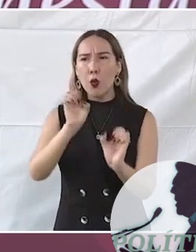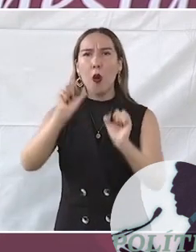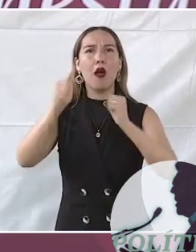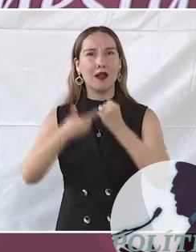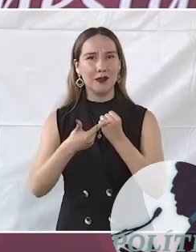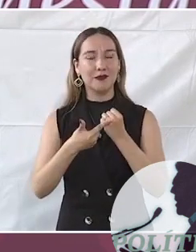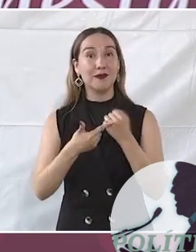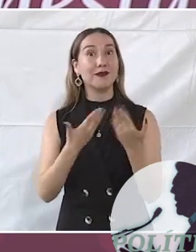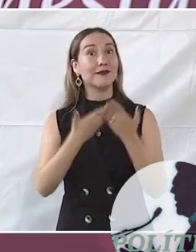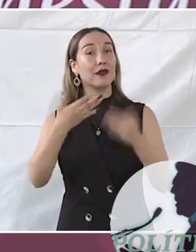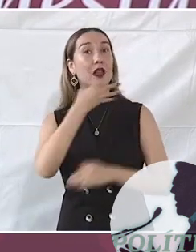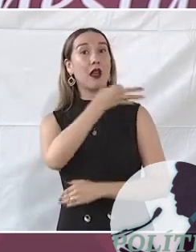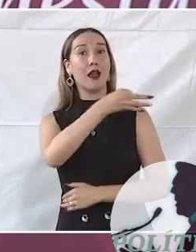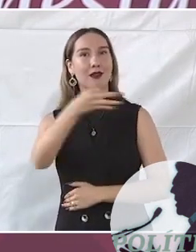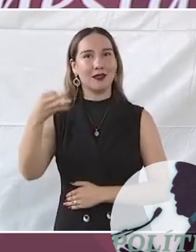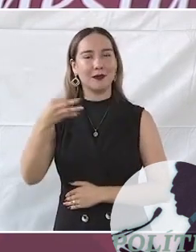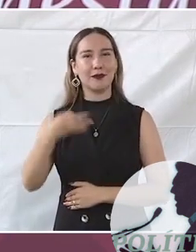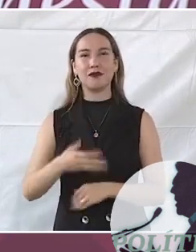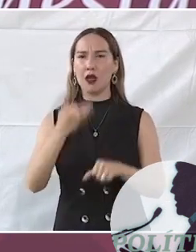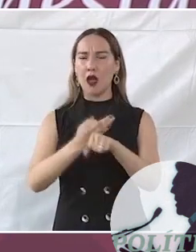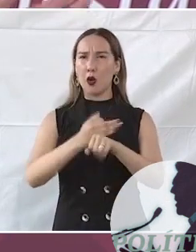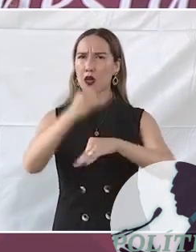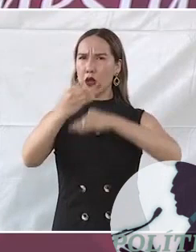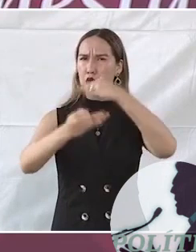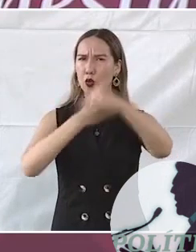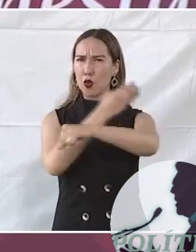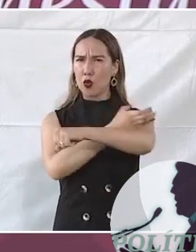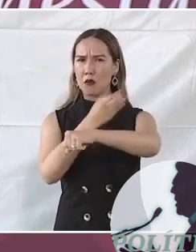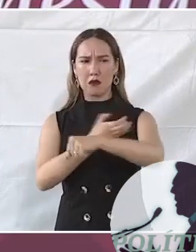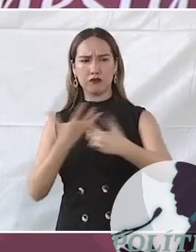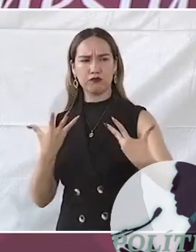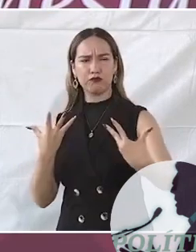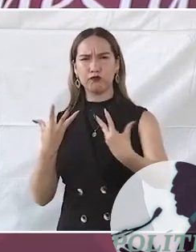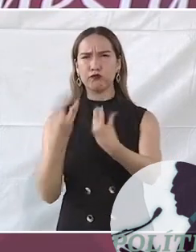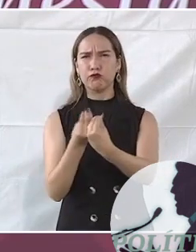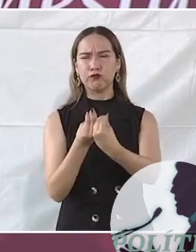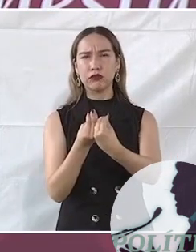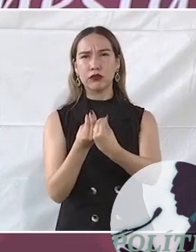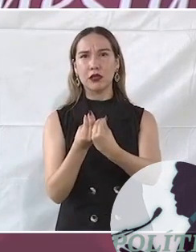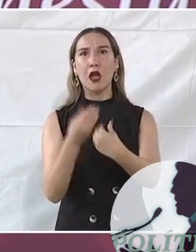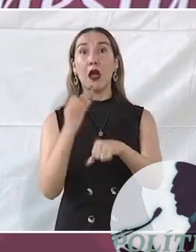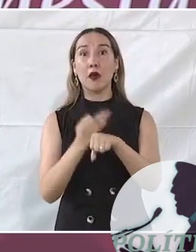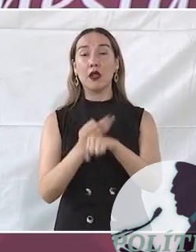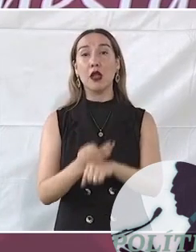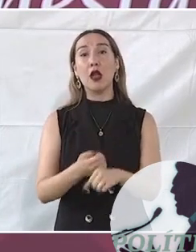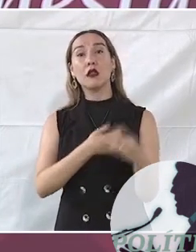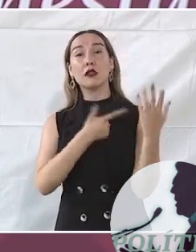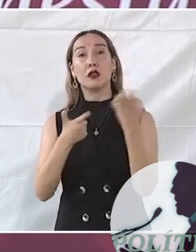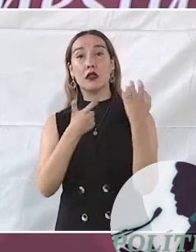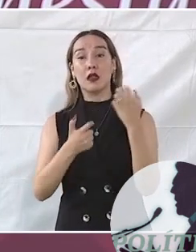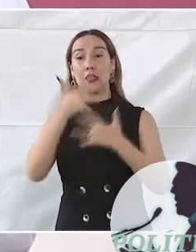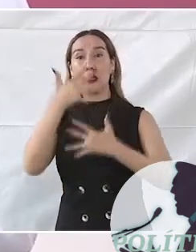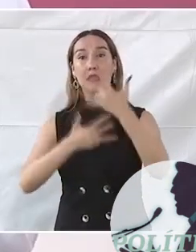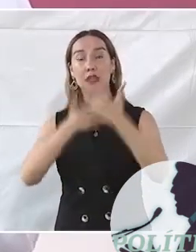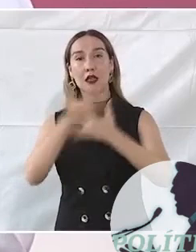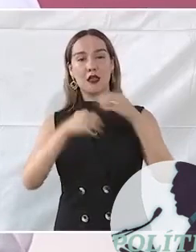señor presidente, que a la fecha, entre todas y todos los compañeros aquí presentes, hemos instalado 715 comités